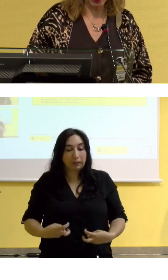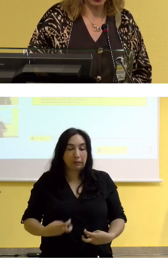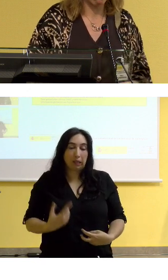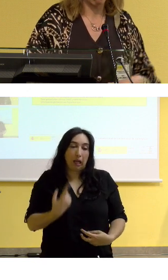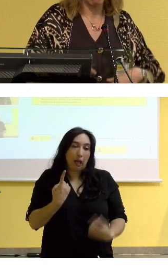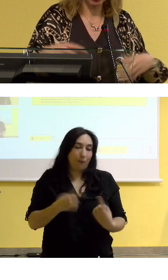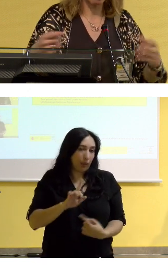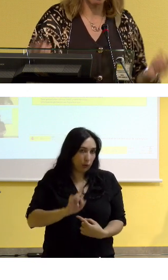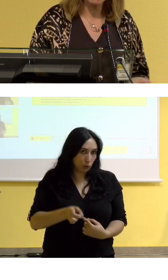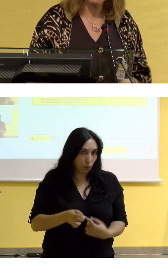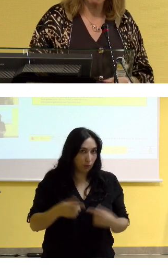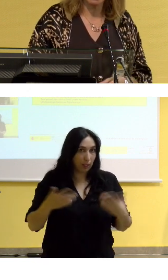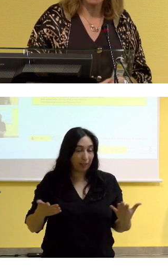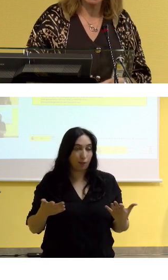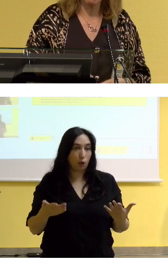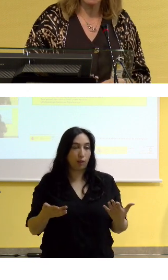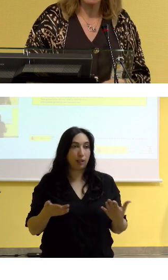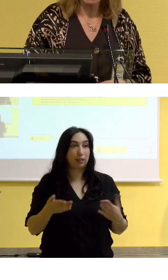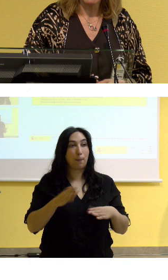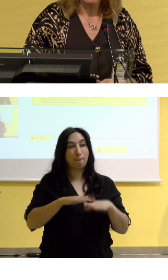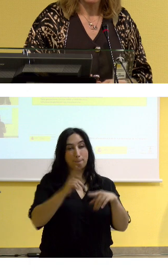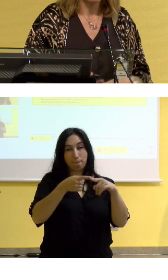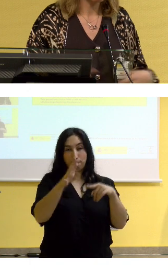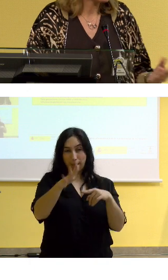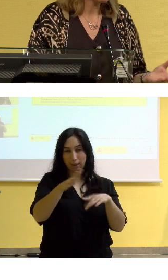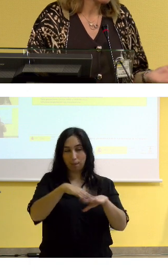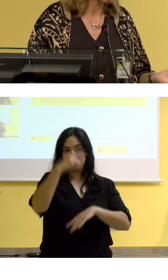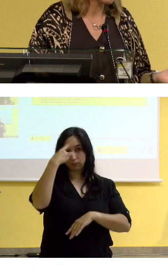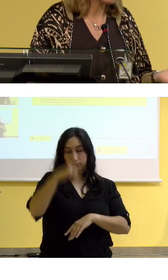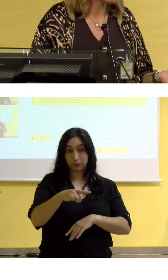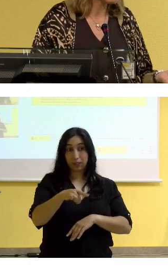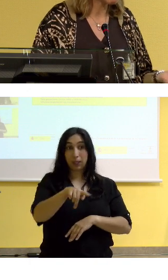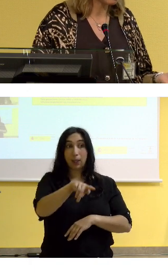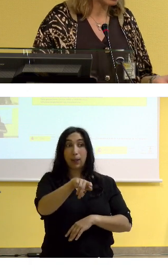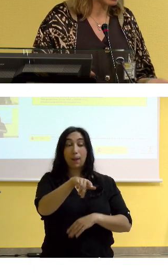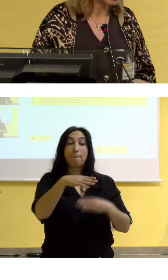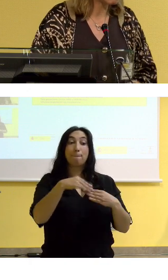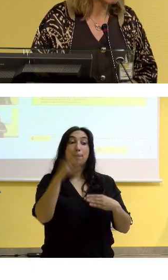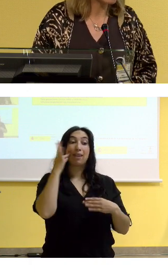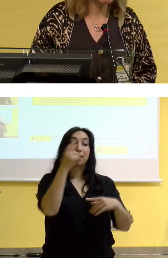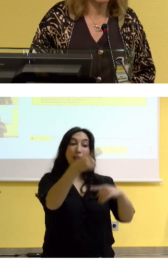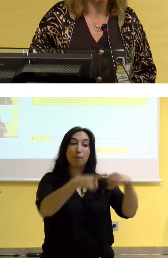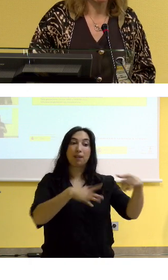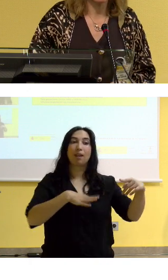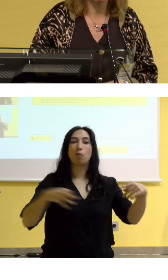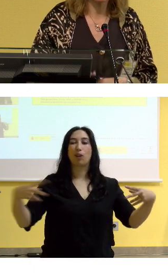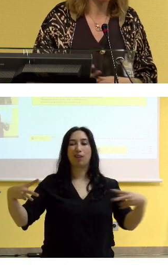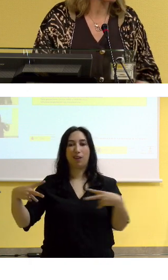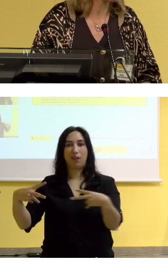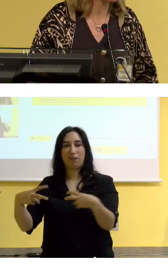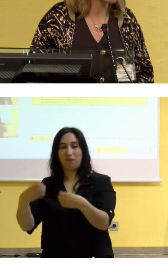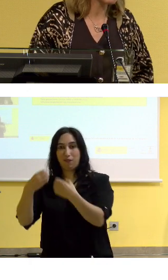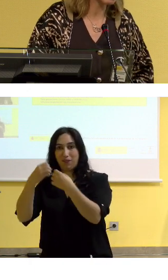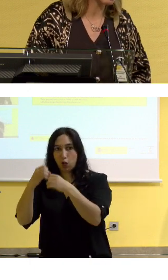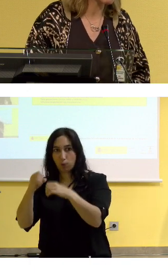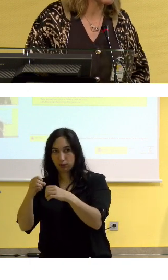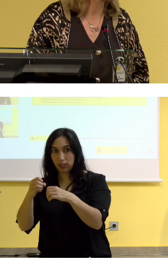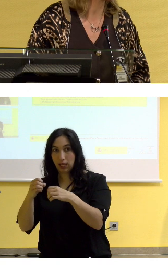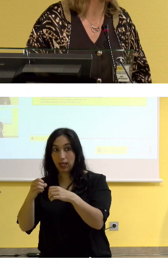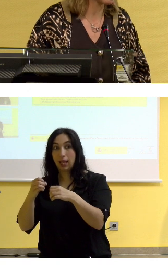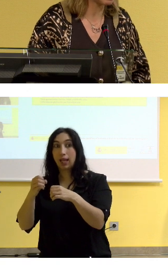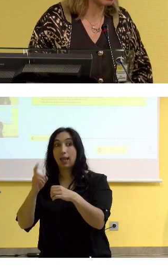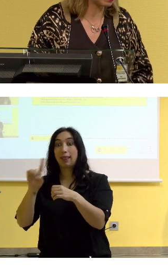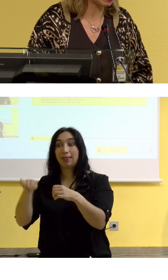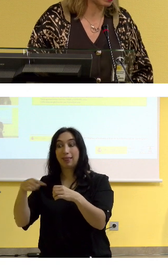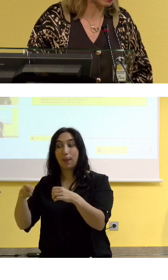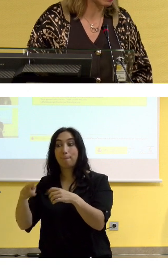con lo cual, como media, para que sepáis, la mitad de las pacientes pueden llegar a una biopsia y la mitad de esas pacientes que transferimos se